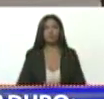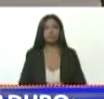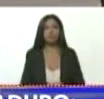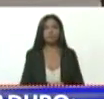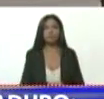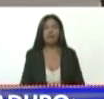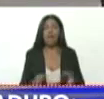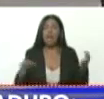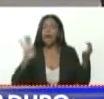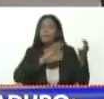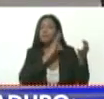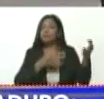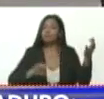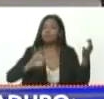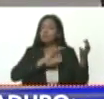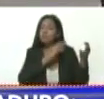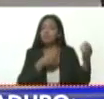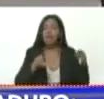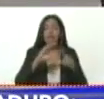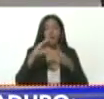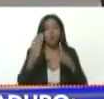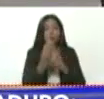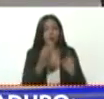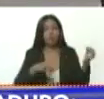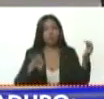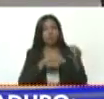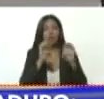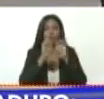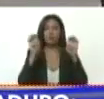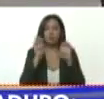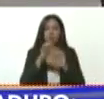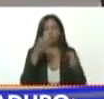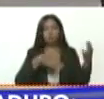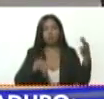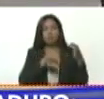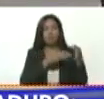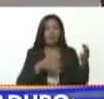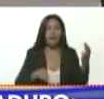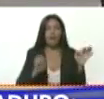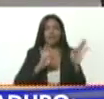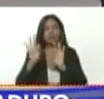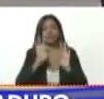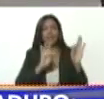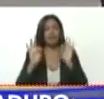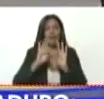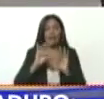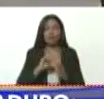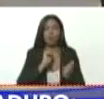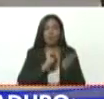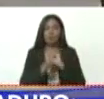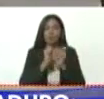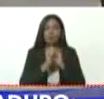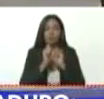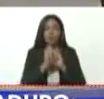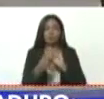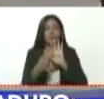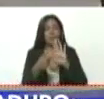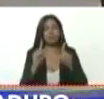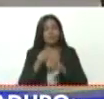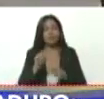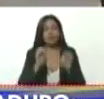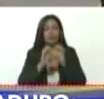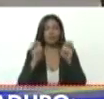La música, la cultura musical, la educación musical, el teatro, el deporte y además la